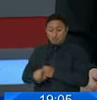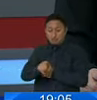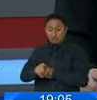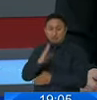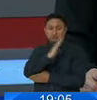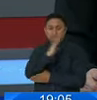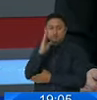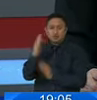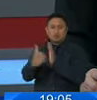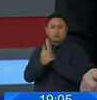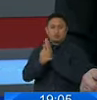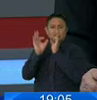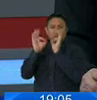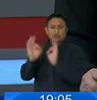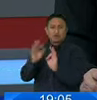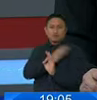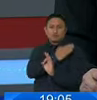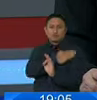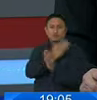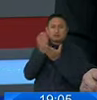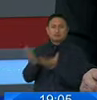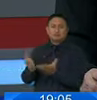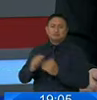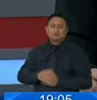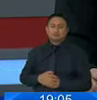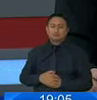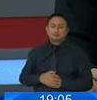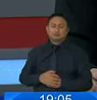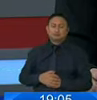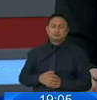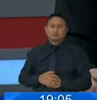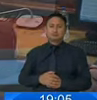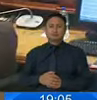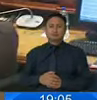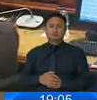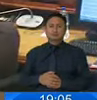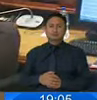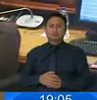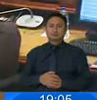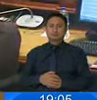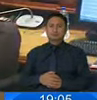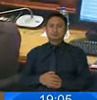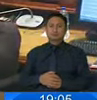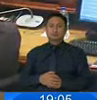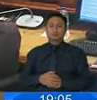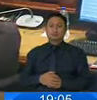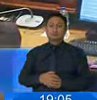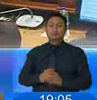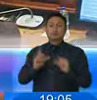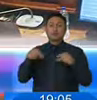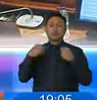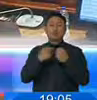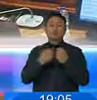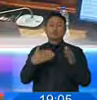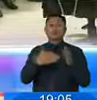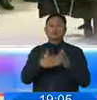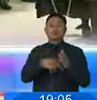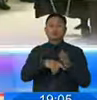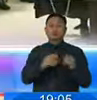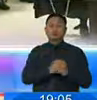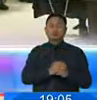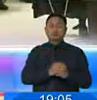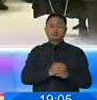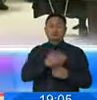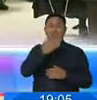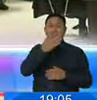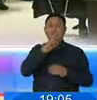cesados sean personajes con alta credibilidad y honestidad. En sectores de oposición apoyan la decisión tomada por el